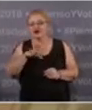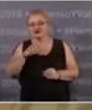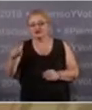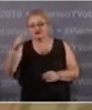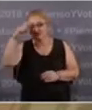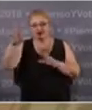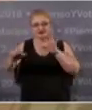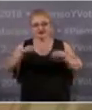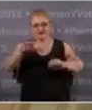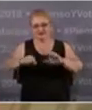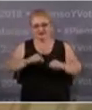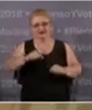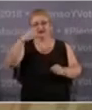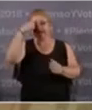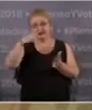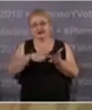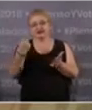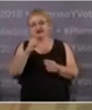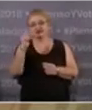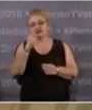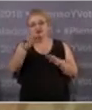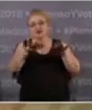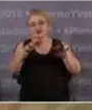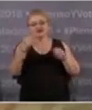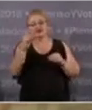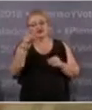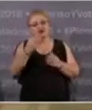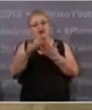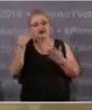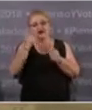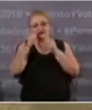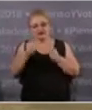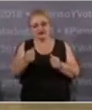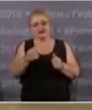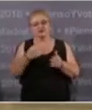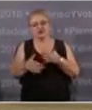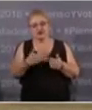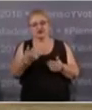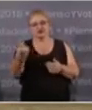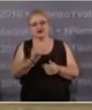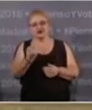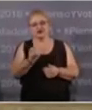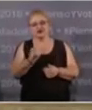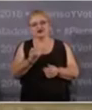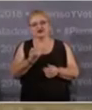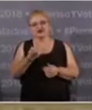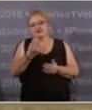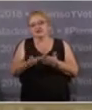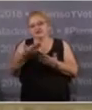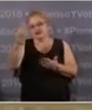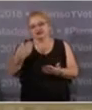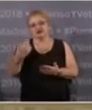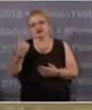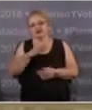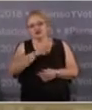es una plataforma que no se ha atendido correctamente y que puede ser un modelo de prevención, que va